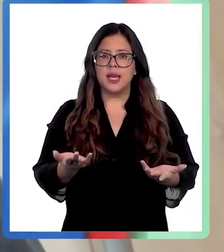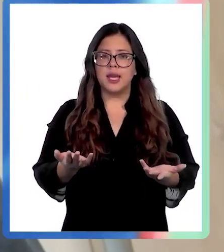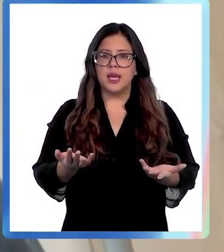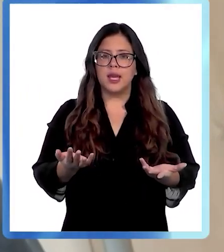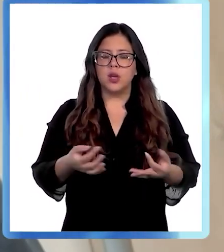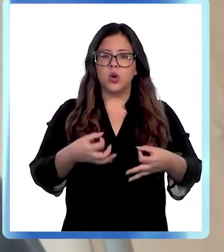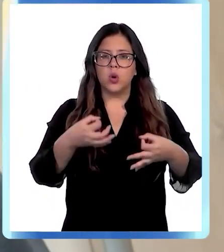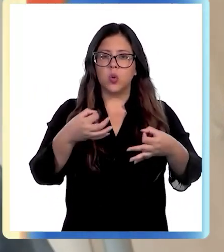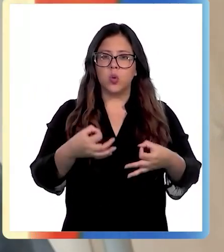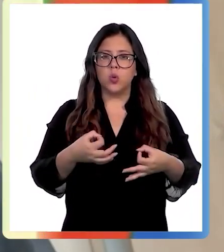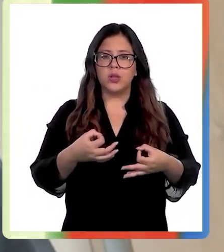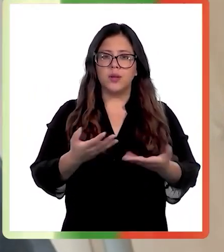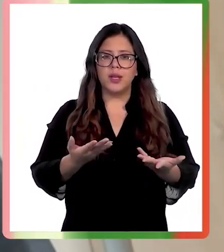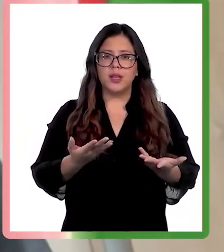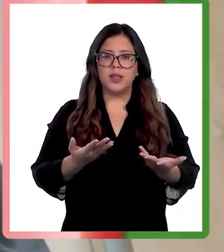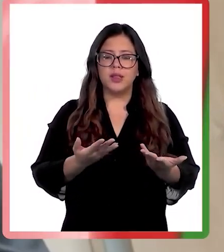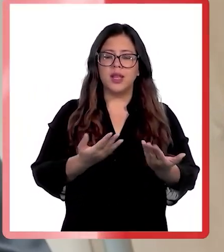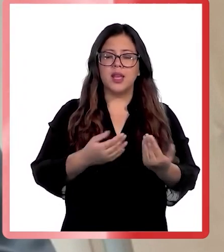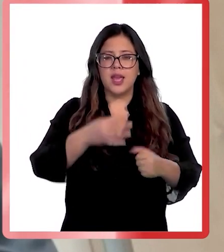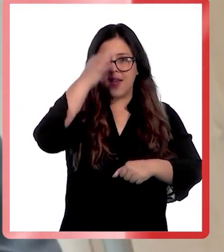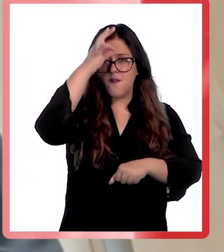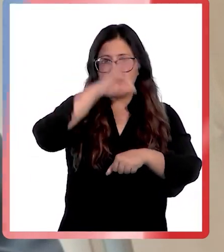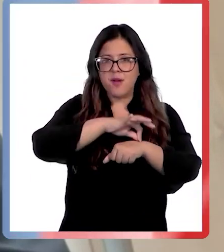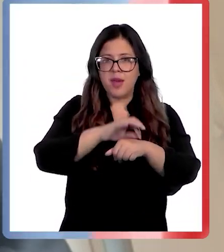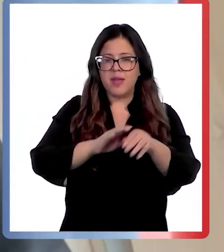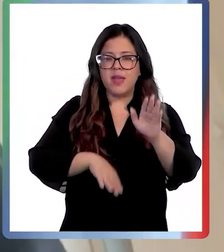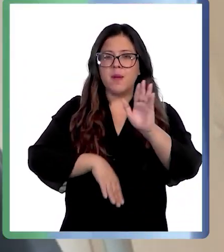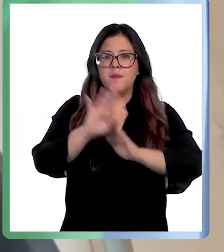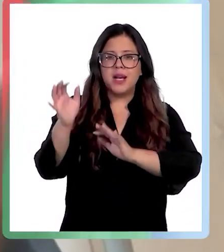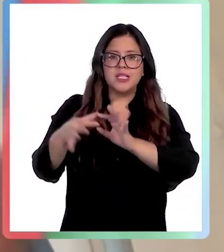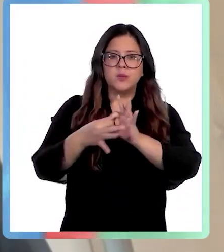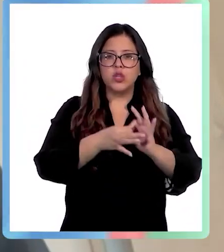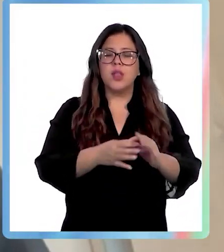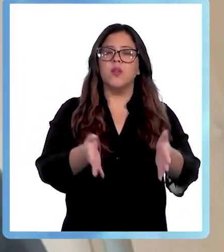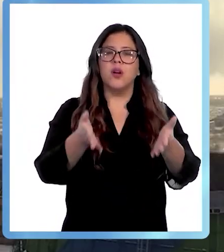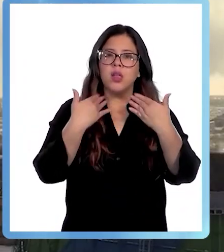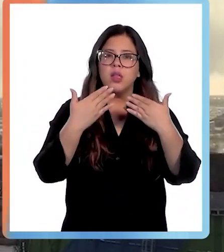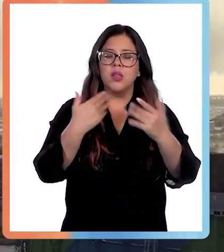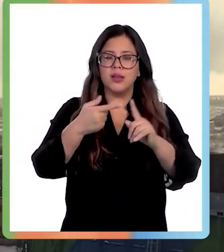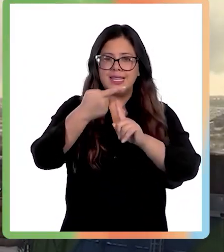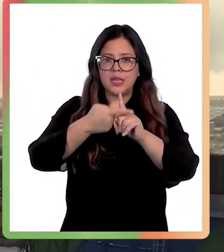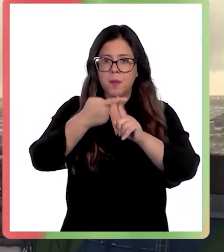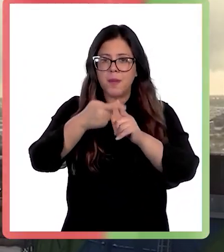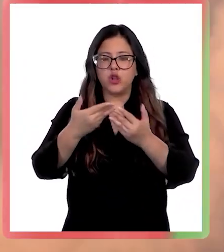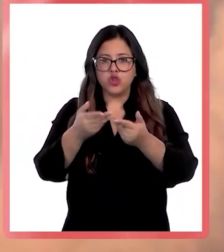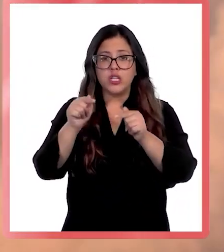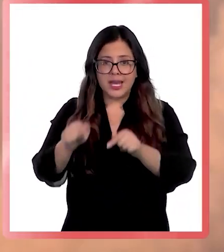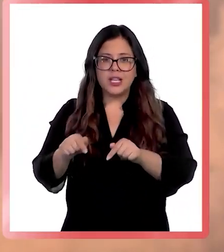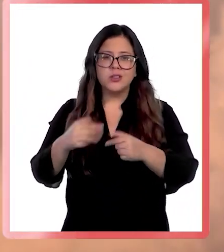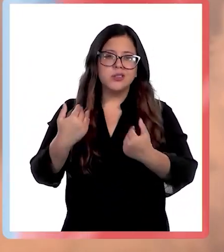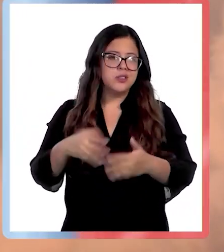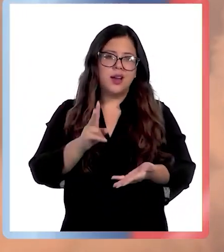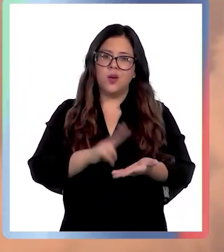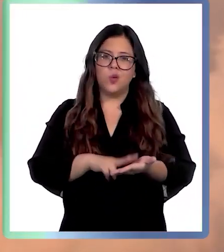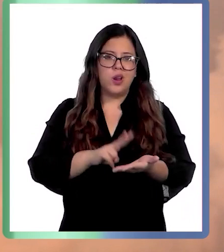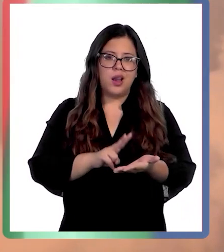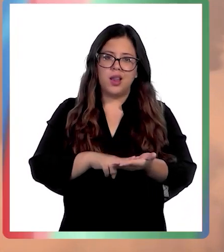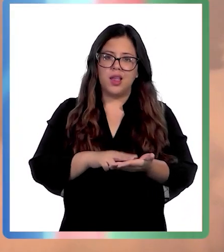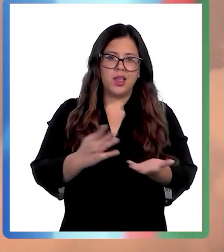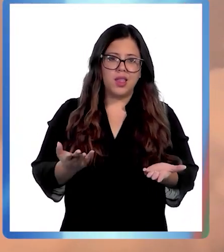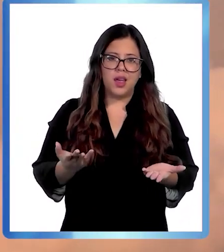de la notificación de enfermedades relacionadas con el aumento de la temperatura y con el calor. Por lo tanto, ya es una realidad y ya es una